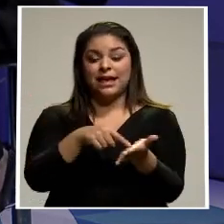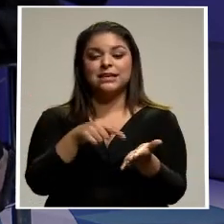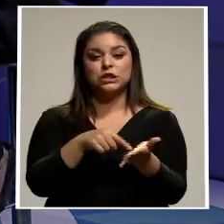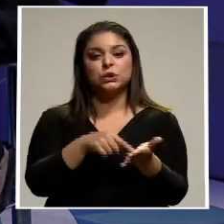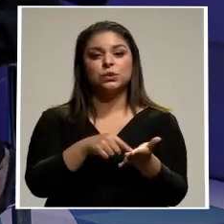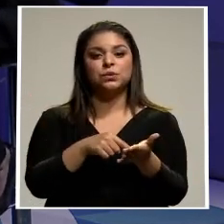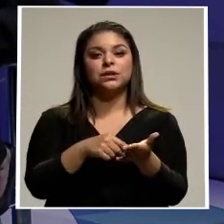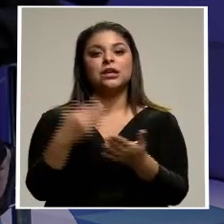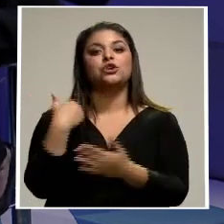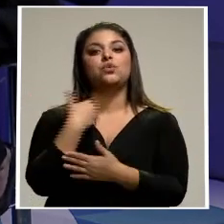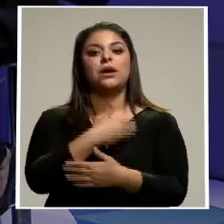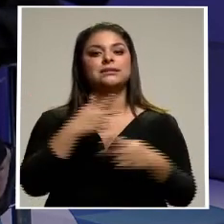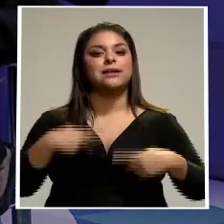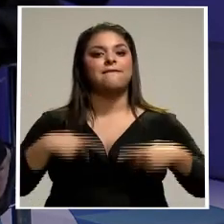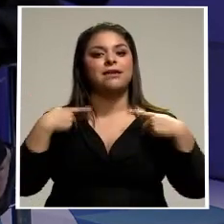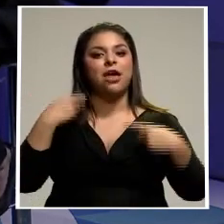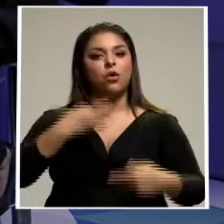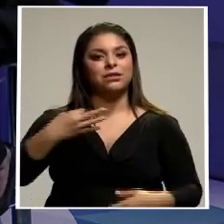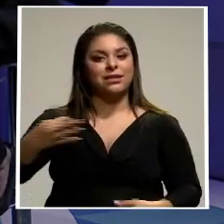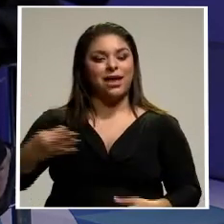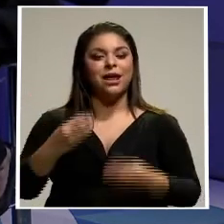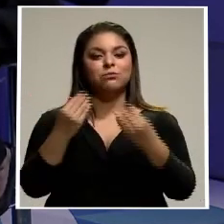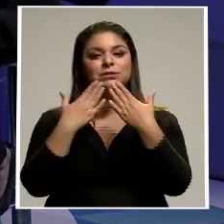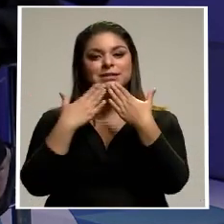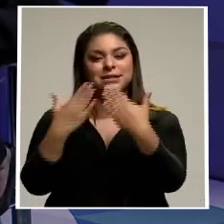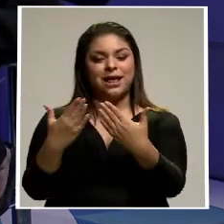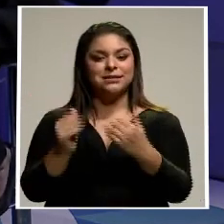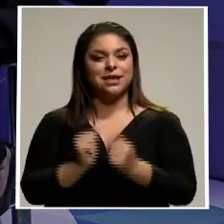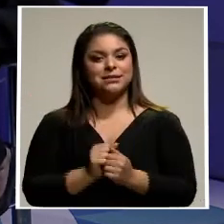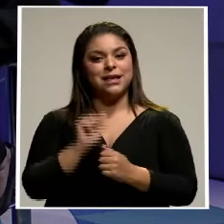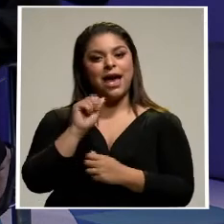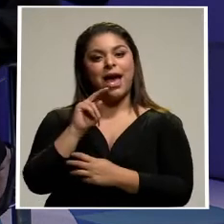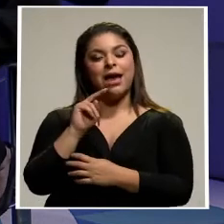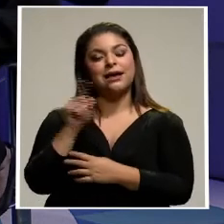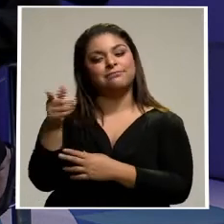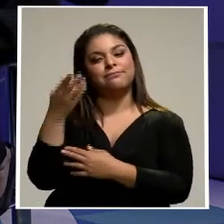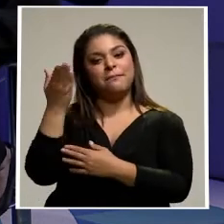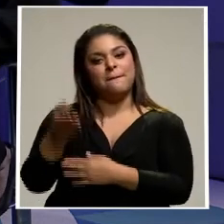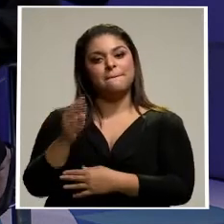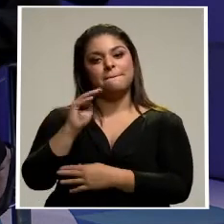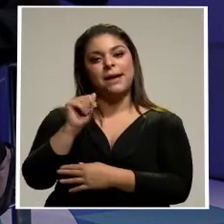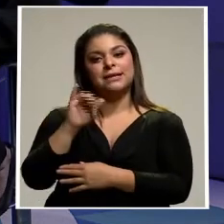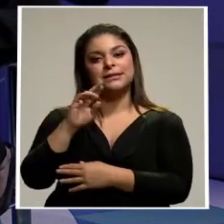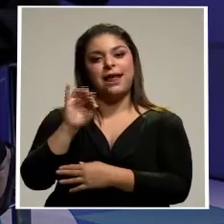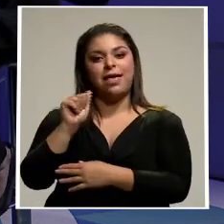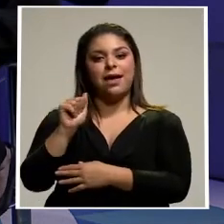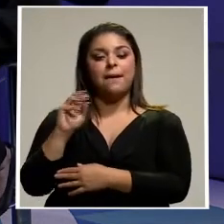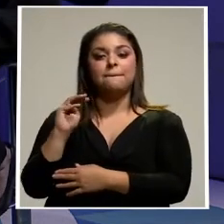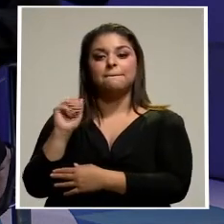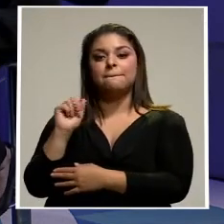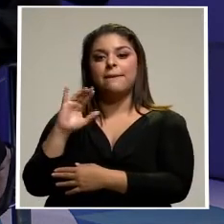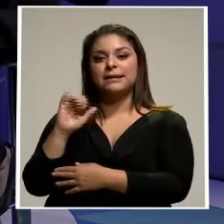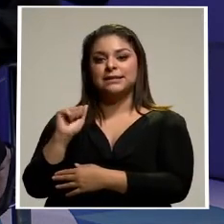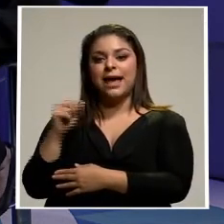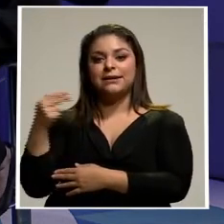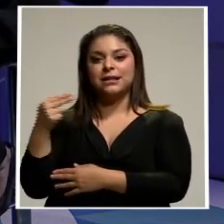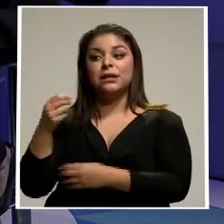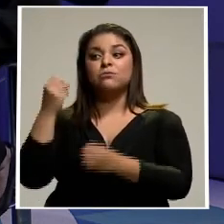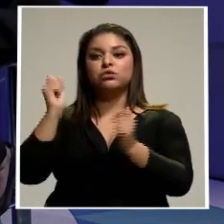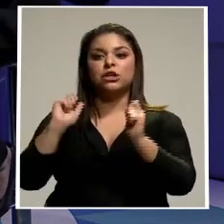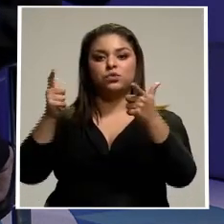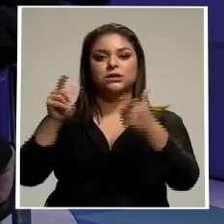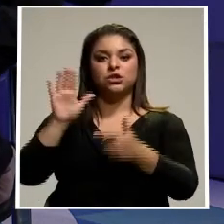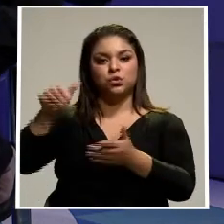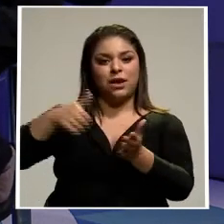es nuestra vida cotidiana. Muchísimas gracias a la magistrada Nancy Hernández y mucha suerte con la candidatura. Muy